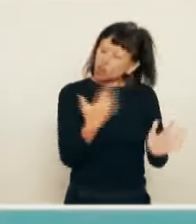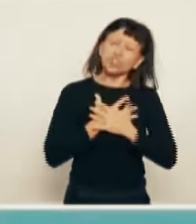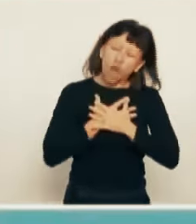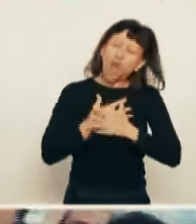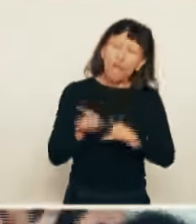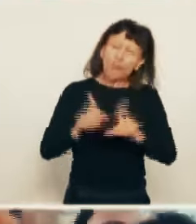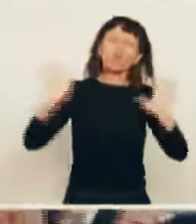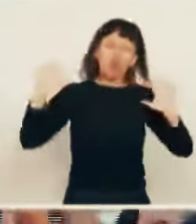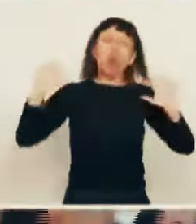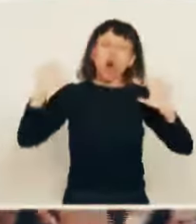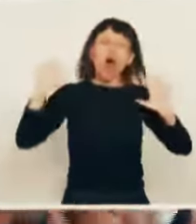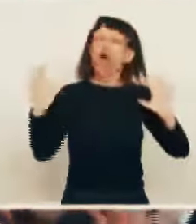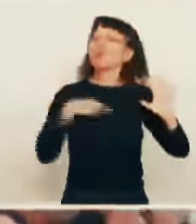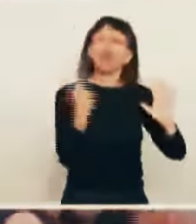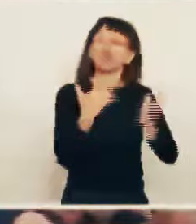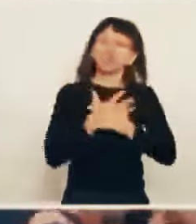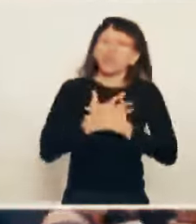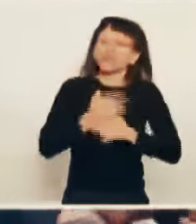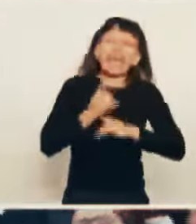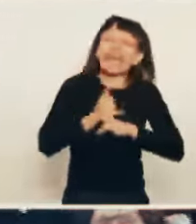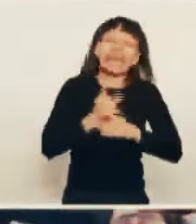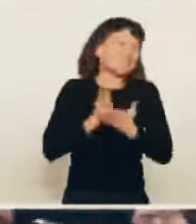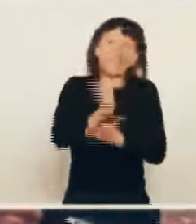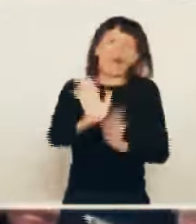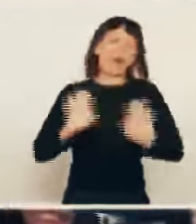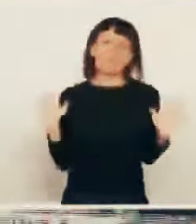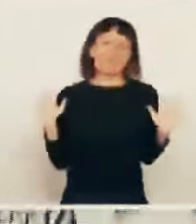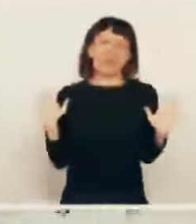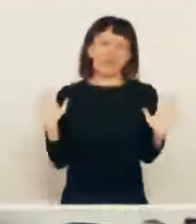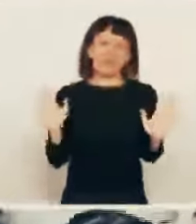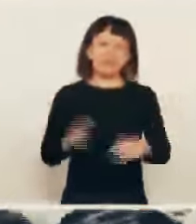igual. Los vamos a querer siempre.